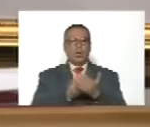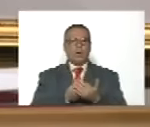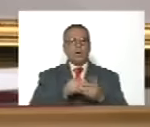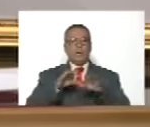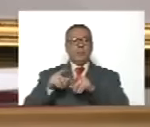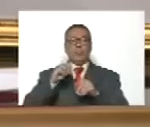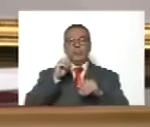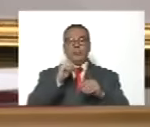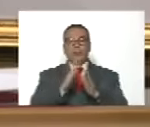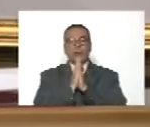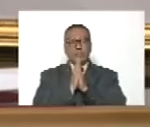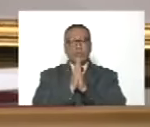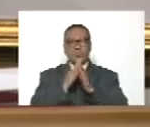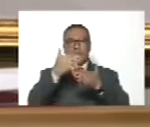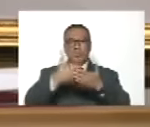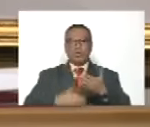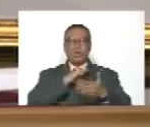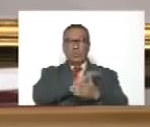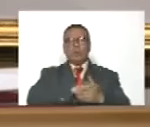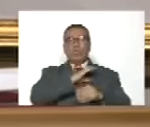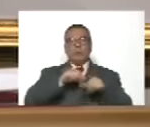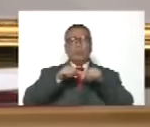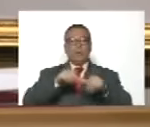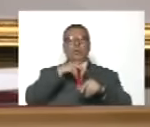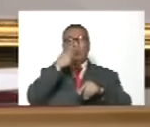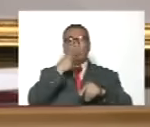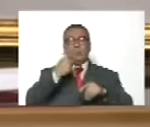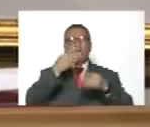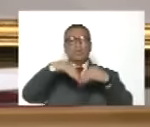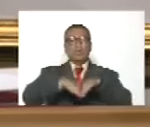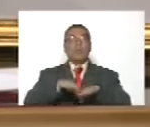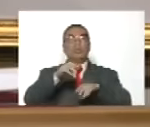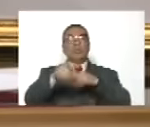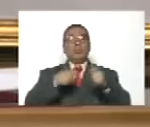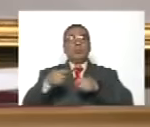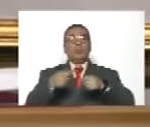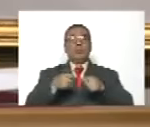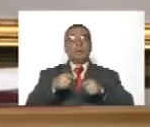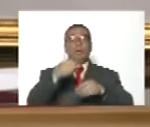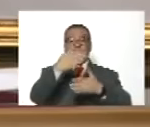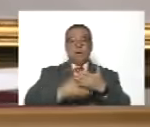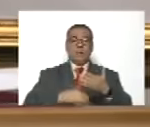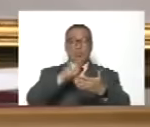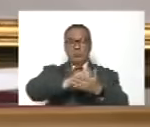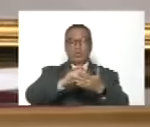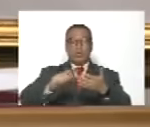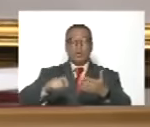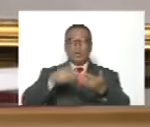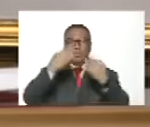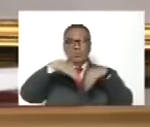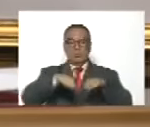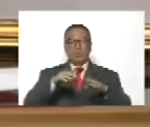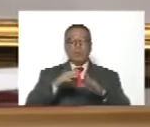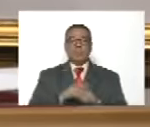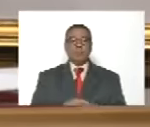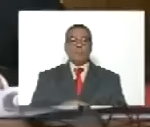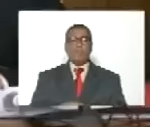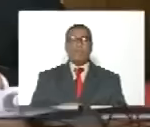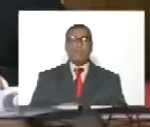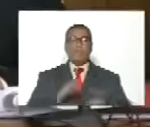Por favor, sírvase a remitir a las comisiones permanentes de Política Interior y de Contraloría a los efectos de elaboración del informe correspondiente. Siguiente punto de la